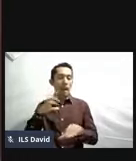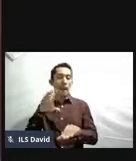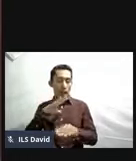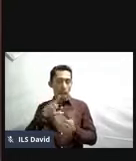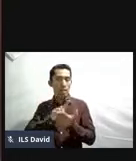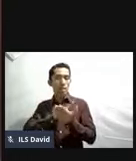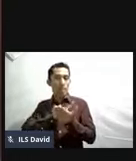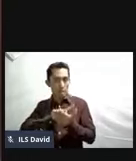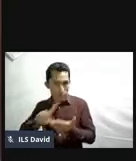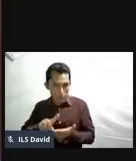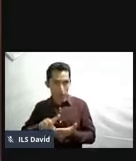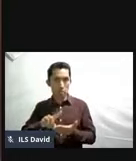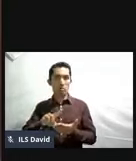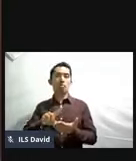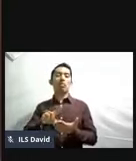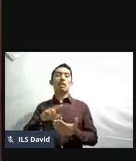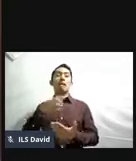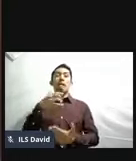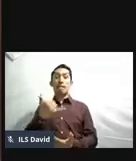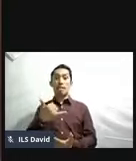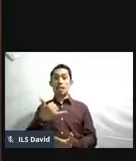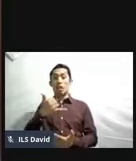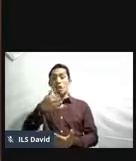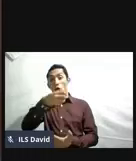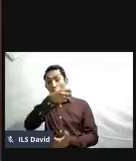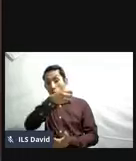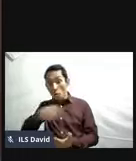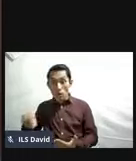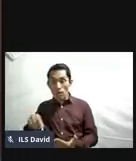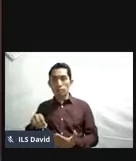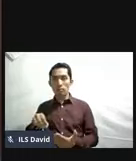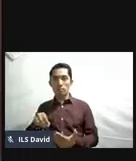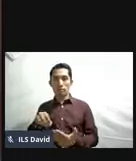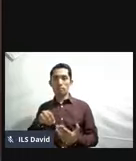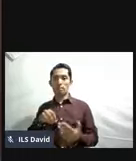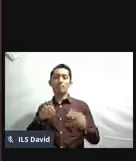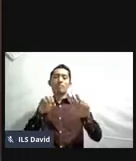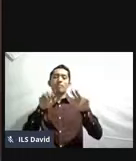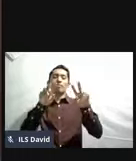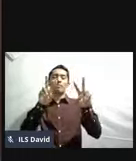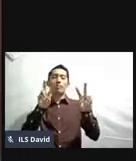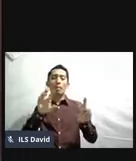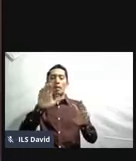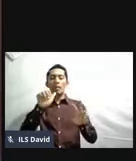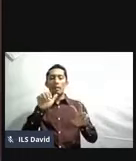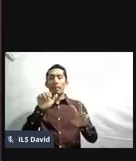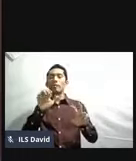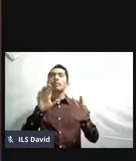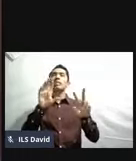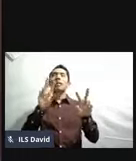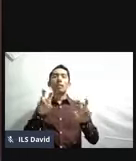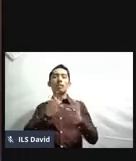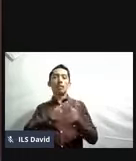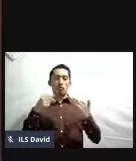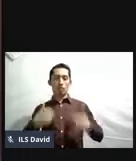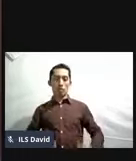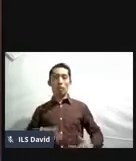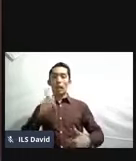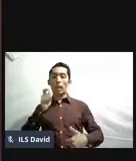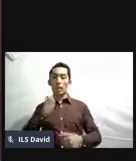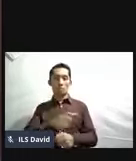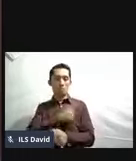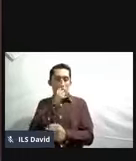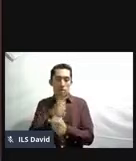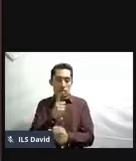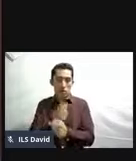la obligación, dicen los derechos humanos, de cuidarnos, de atendernos primero